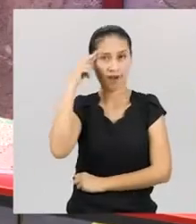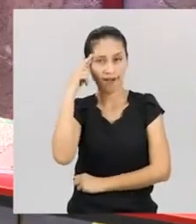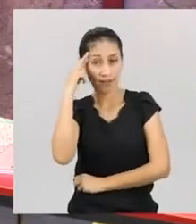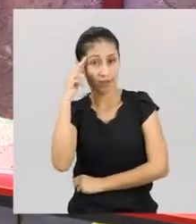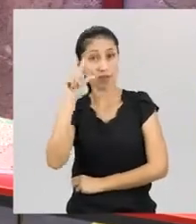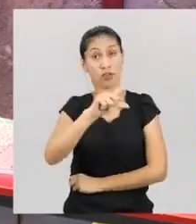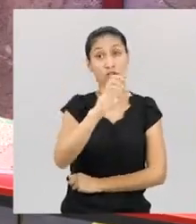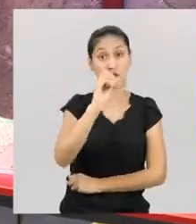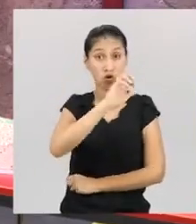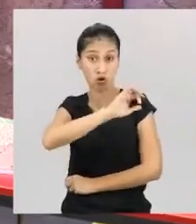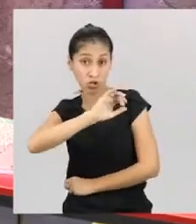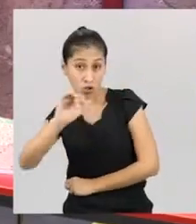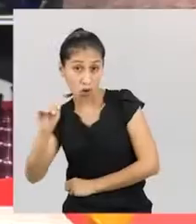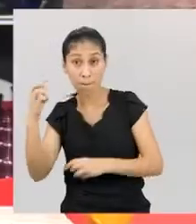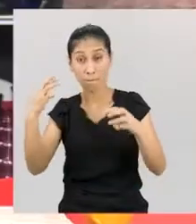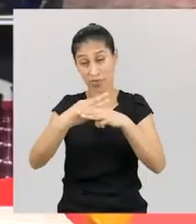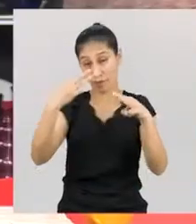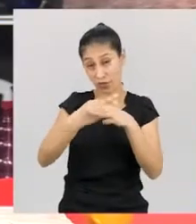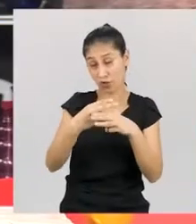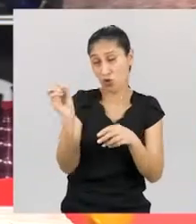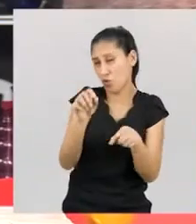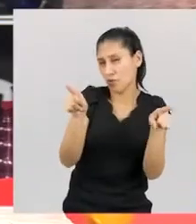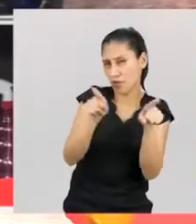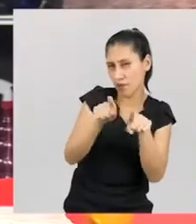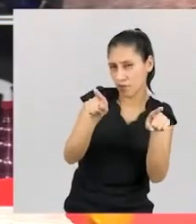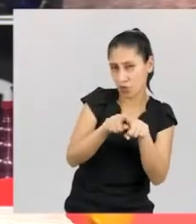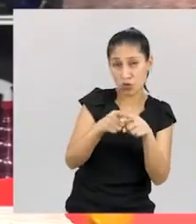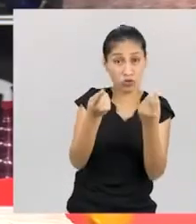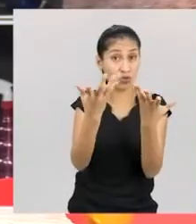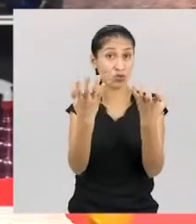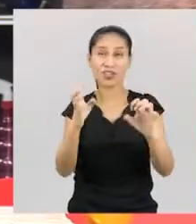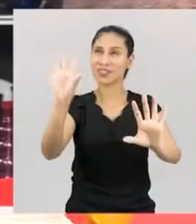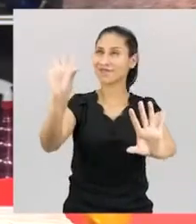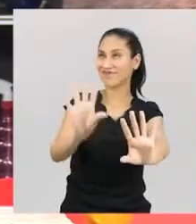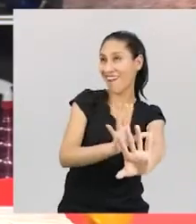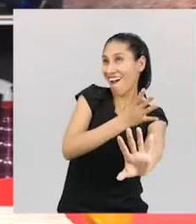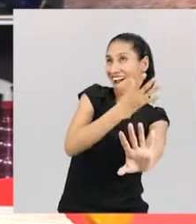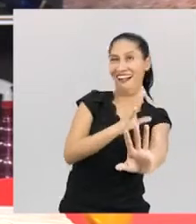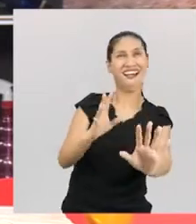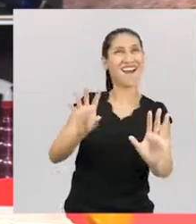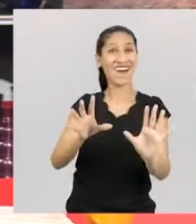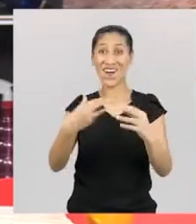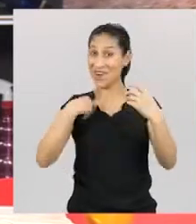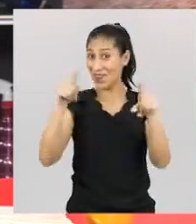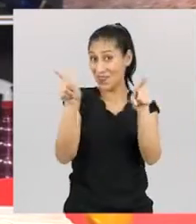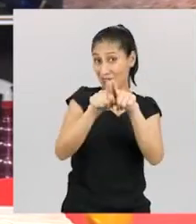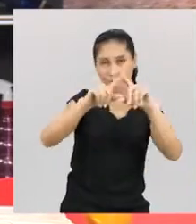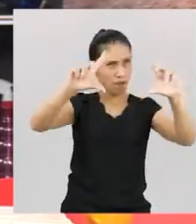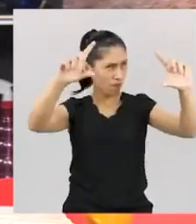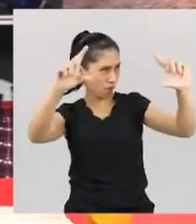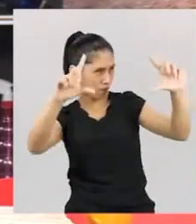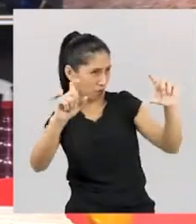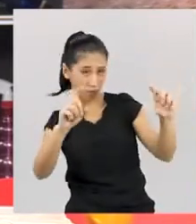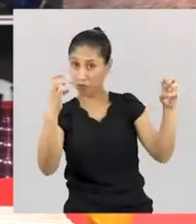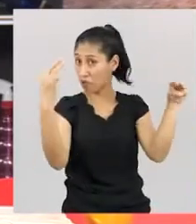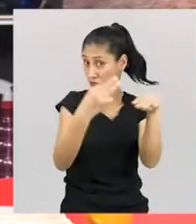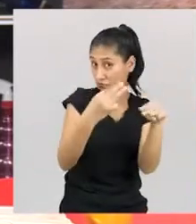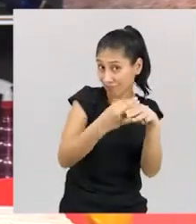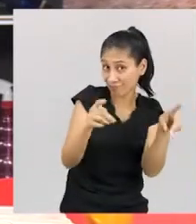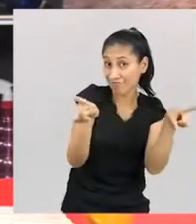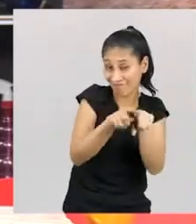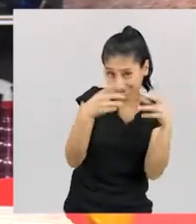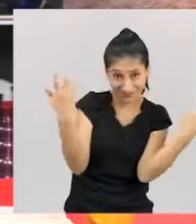razonamiento lógico-matemático. O cuando quieres tocar o hacer música o tomar una fotografía, las